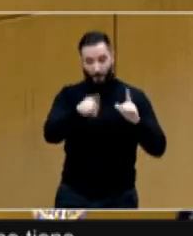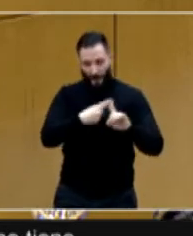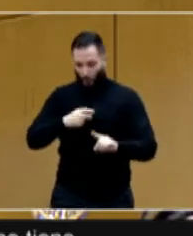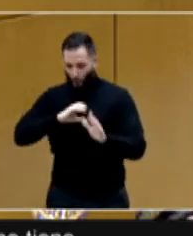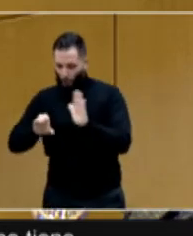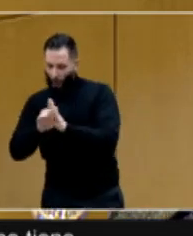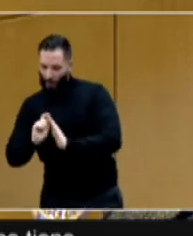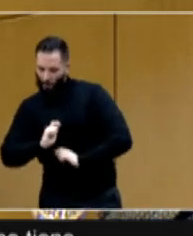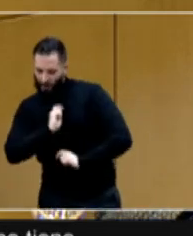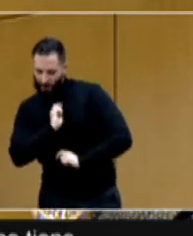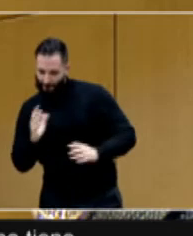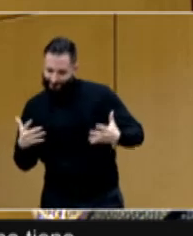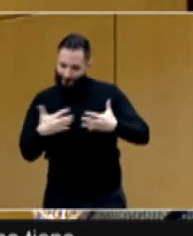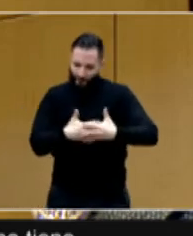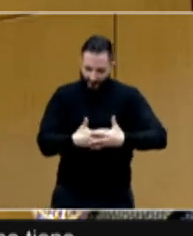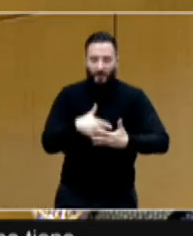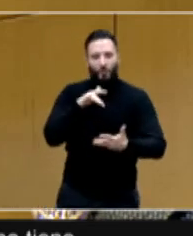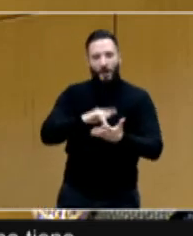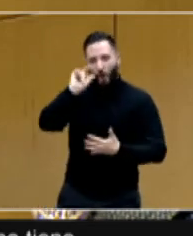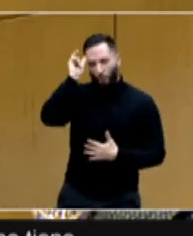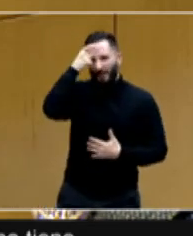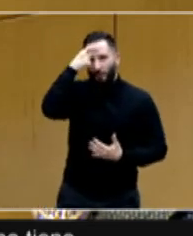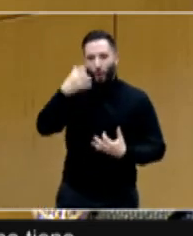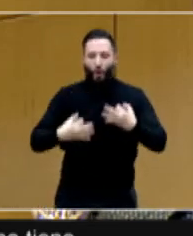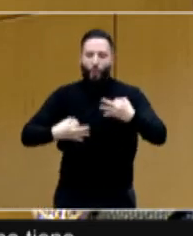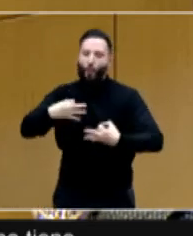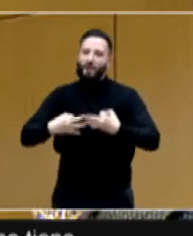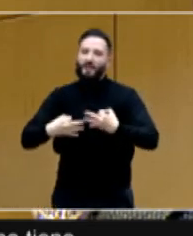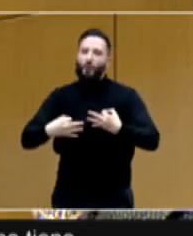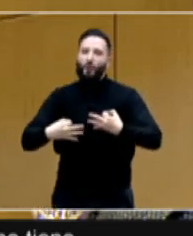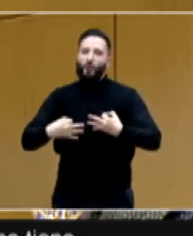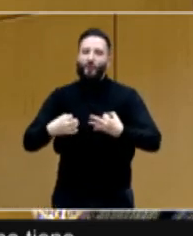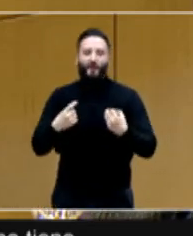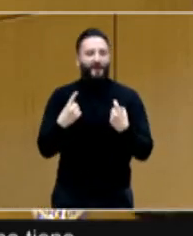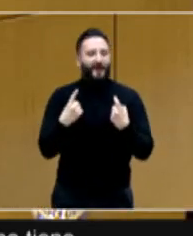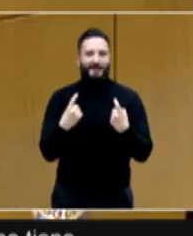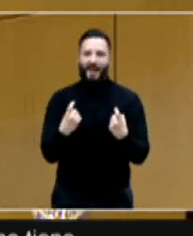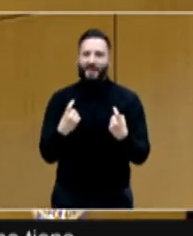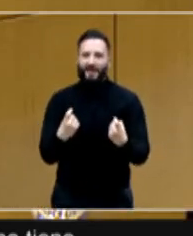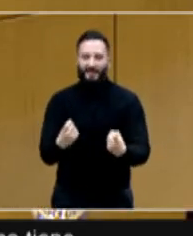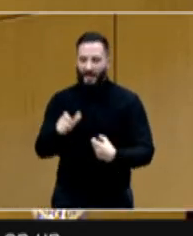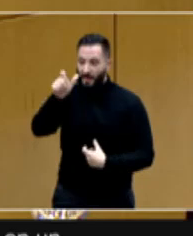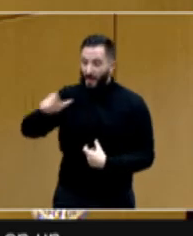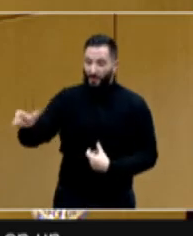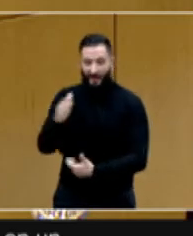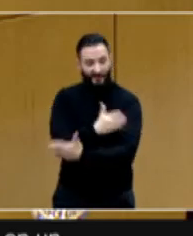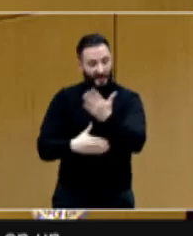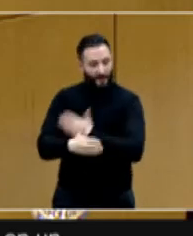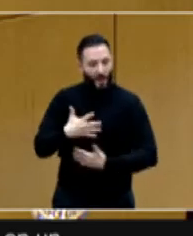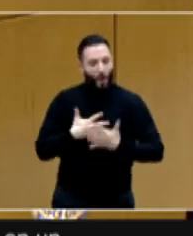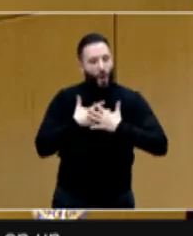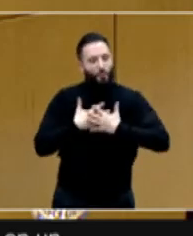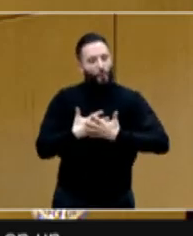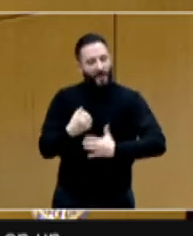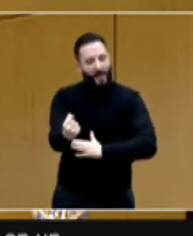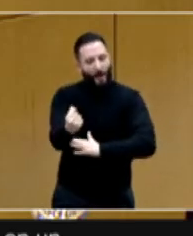convertirlo en un concepto jurídico en un sustancial la necesidad de respetar la voluntad y apoyo de la voluntad y preferencia de